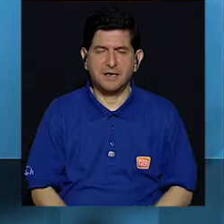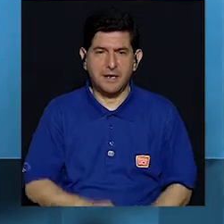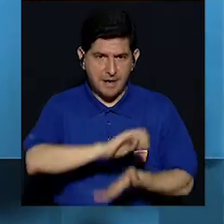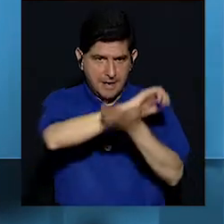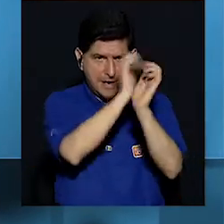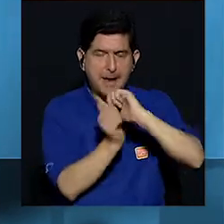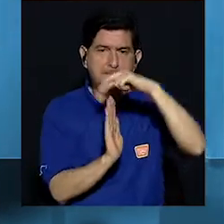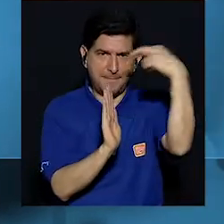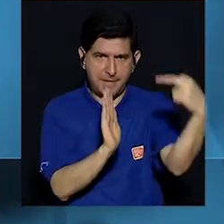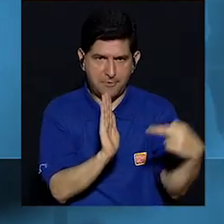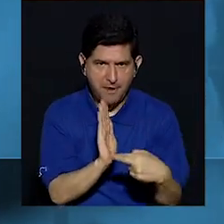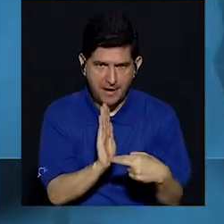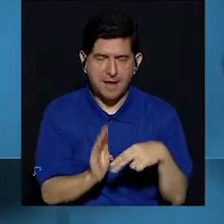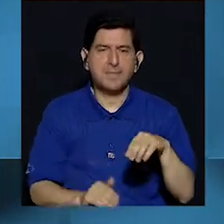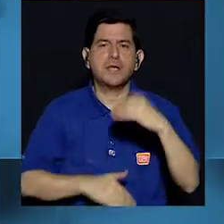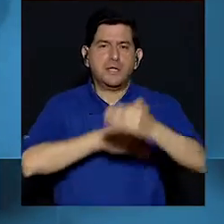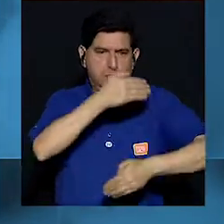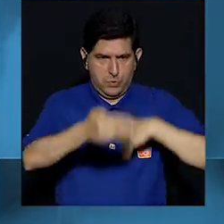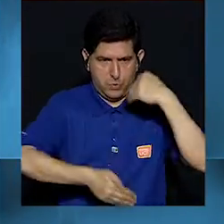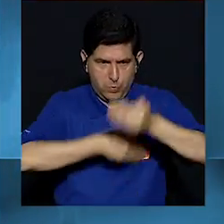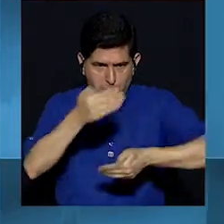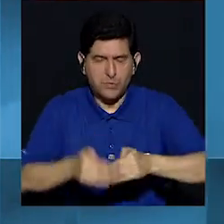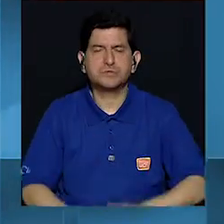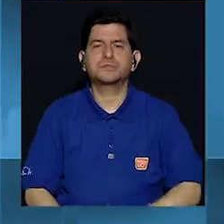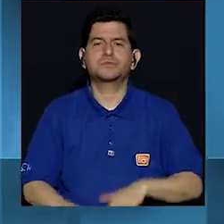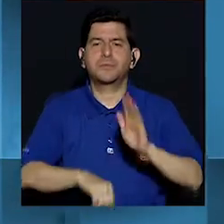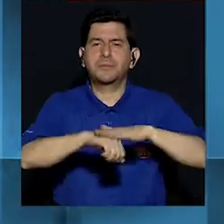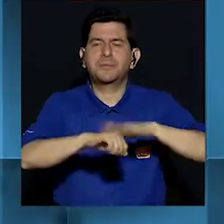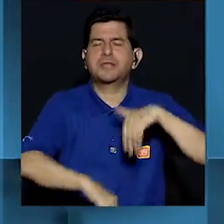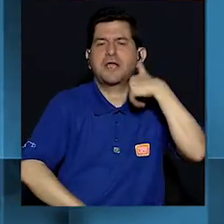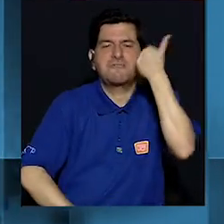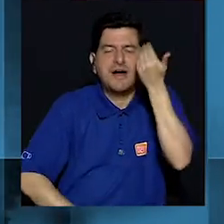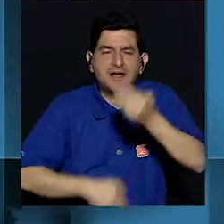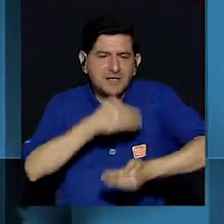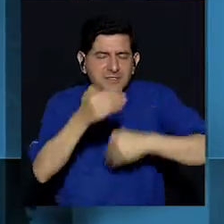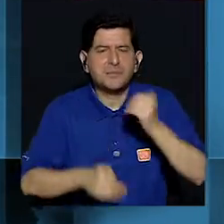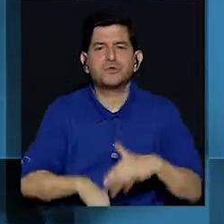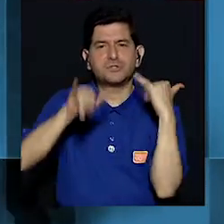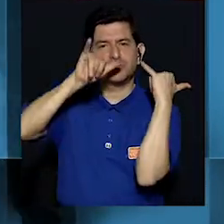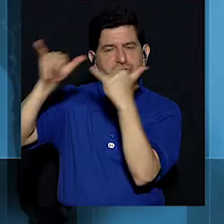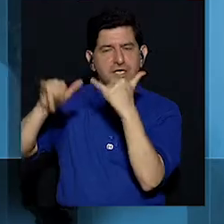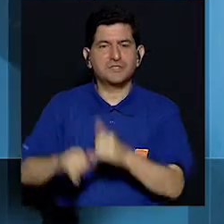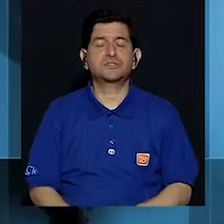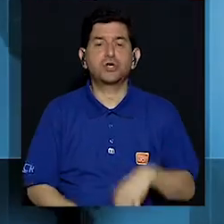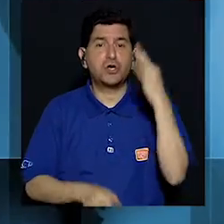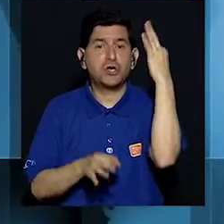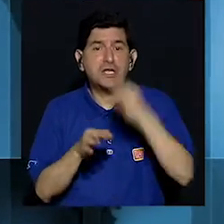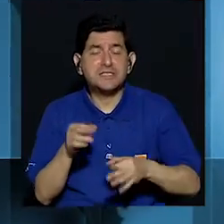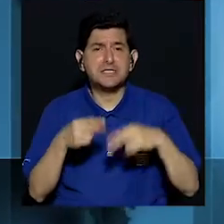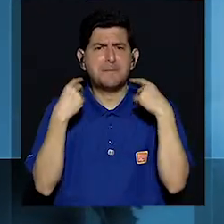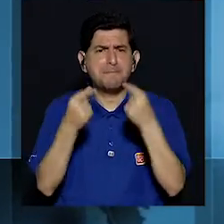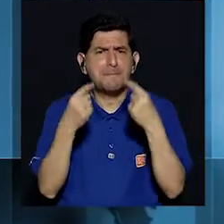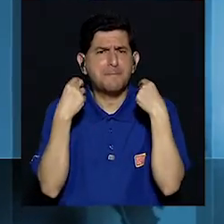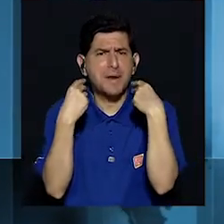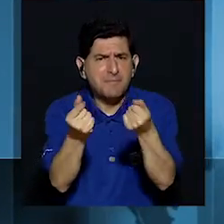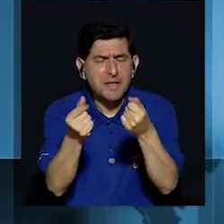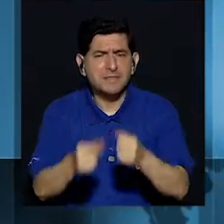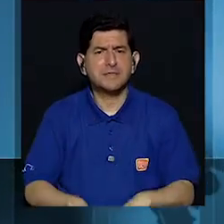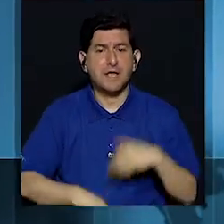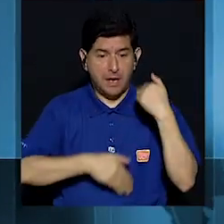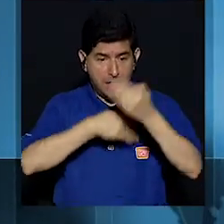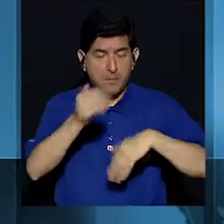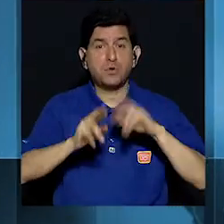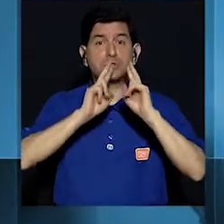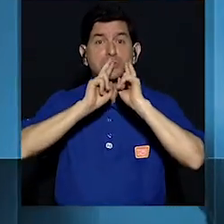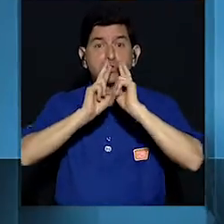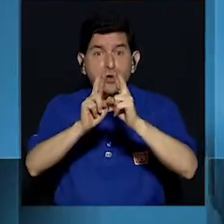los reglamentos y los procedimientos para facilitar los procesos de la denuncia y simplificar y agilizar el procedimiento de